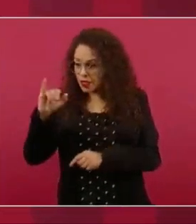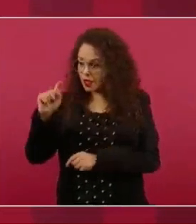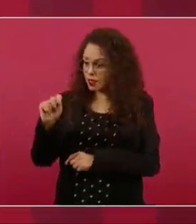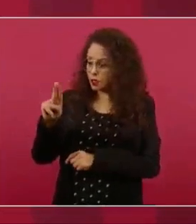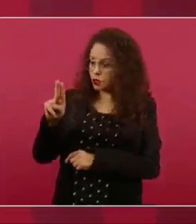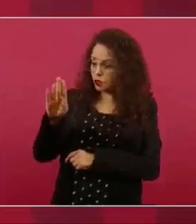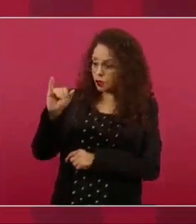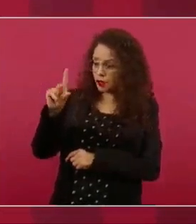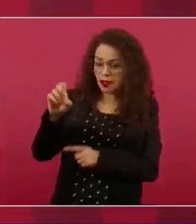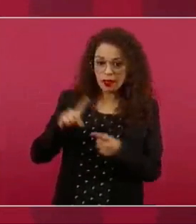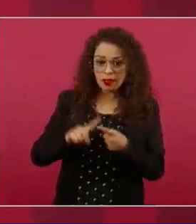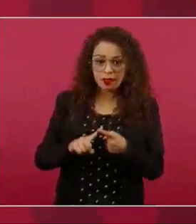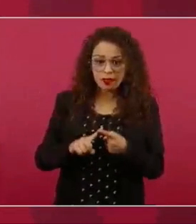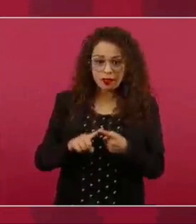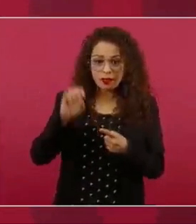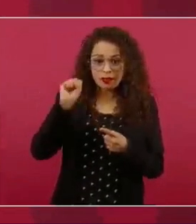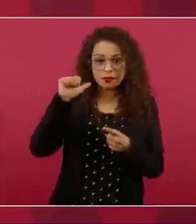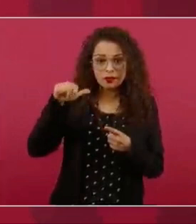Santana,